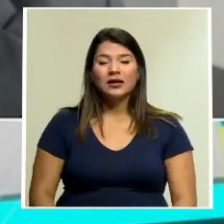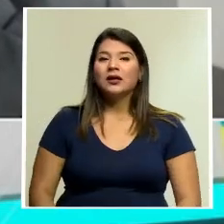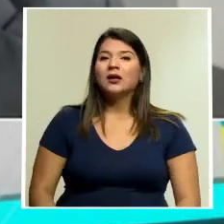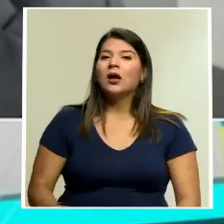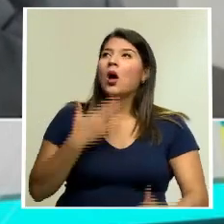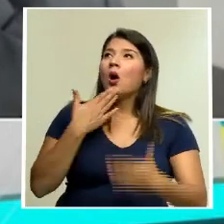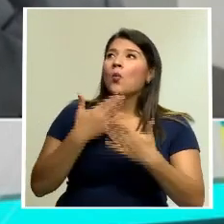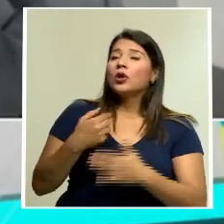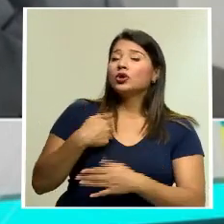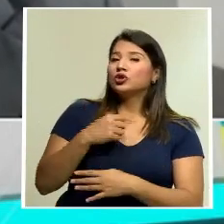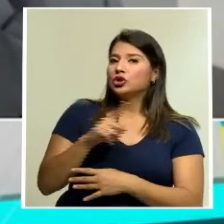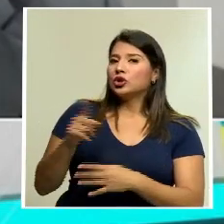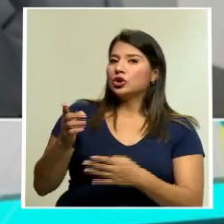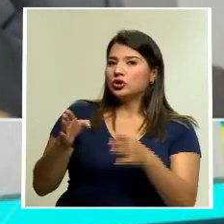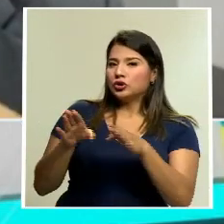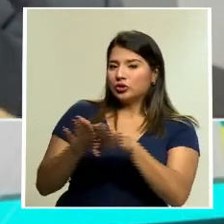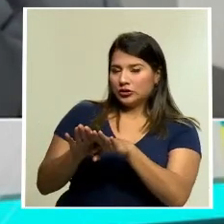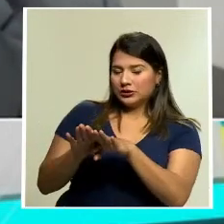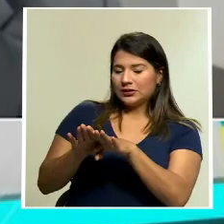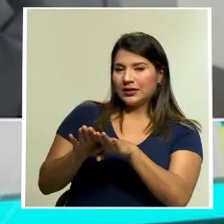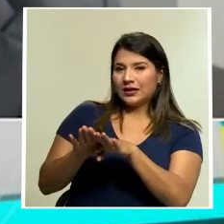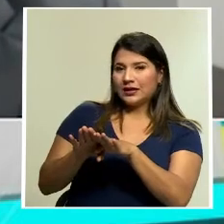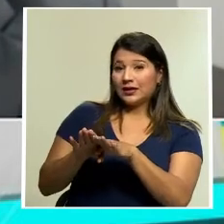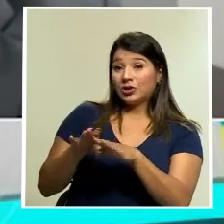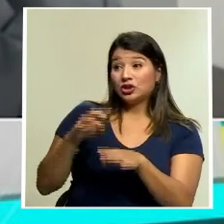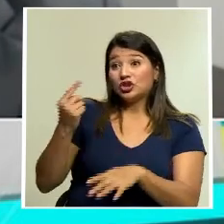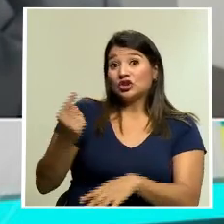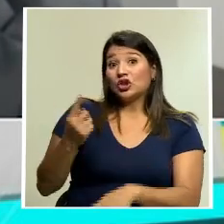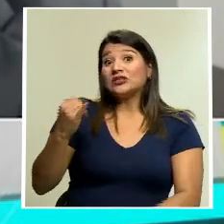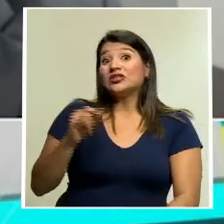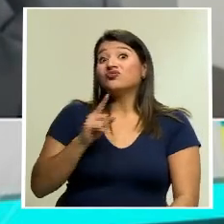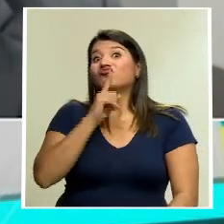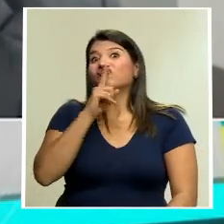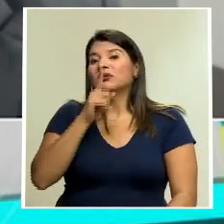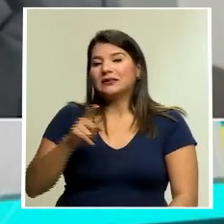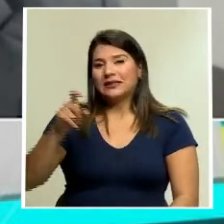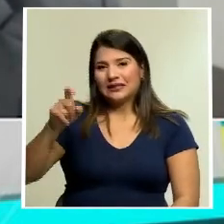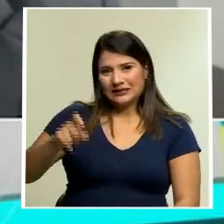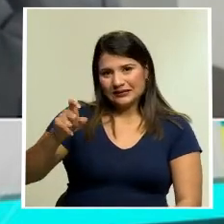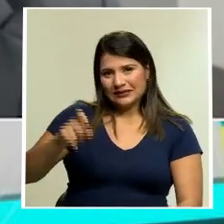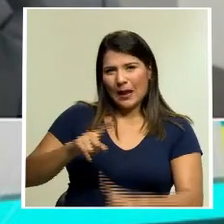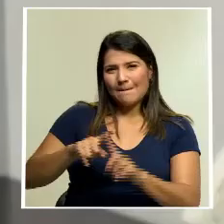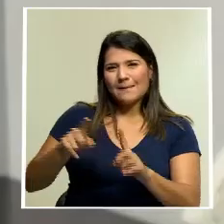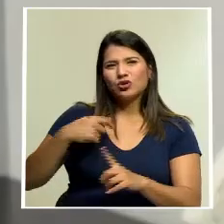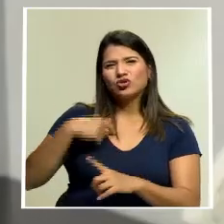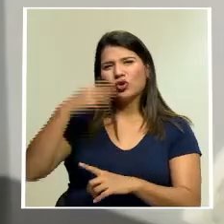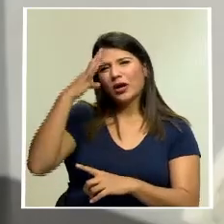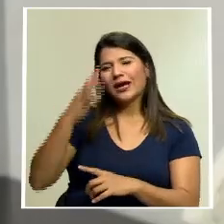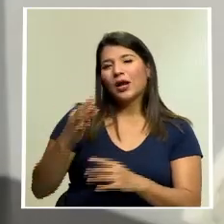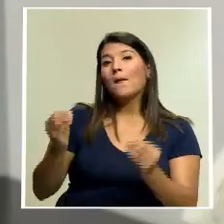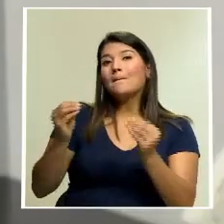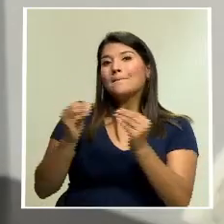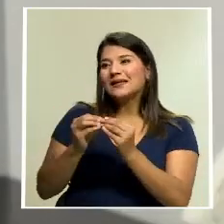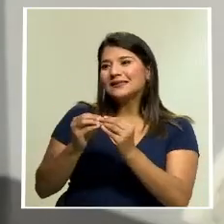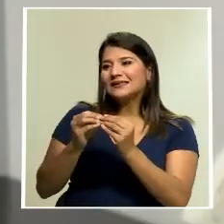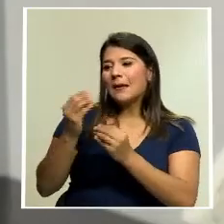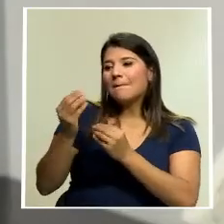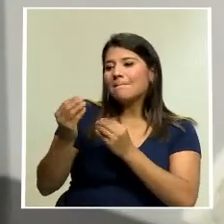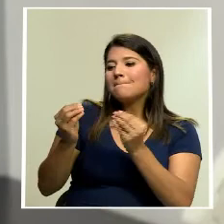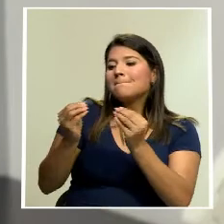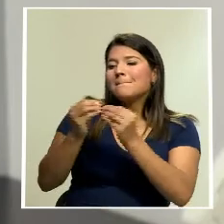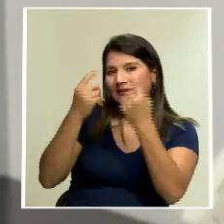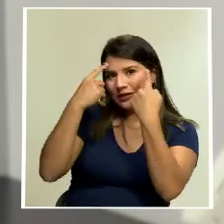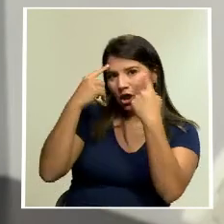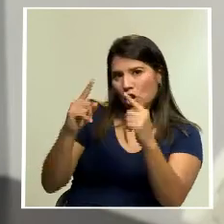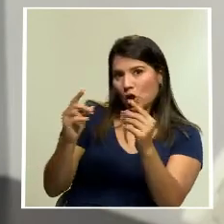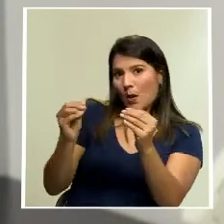no las cerraría, salvo que sea absolutamente indispensable, pero yo creo más en la productividad. Productividad